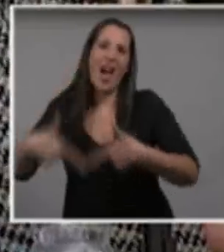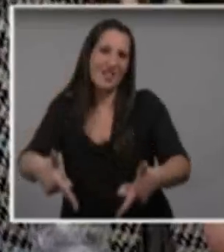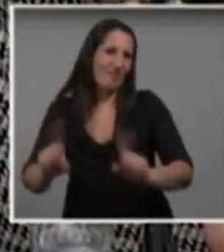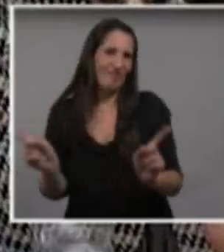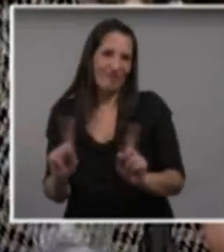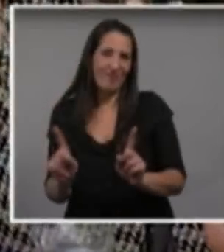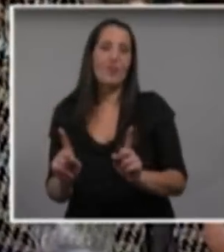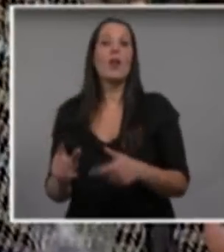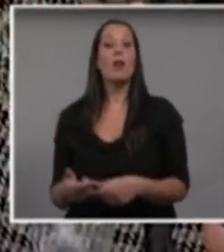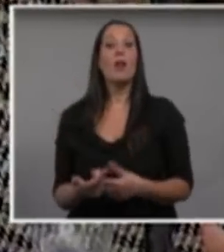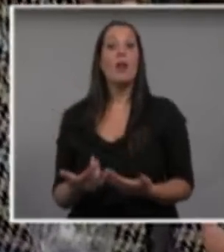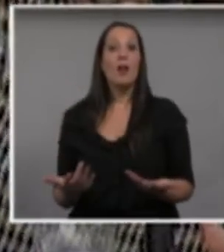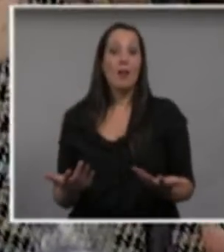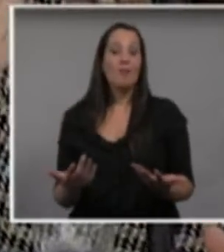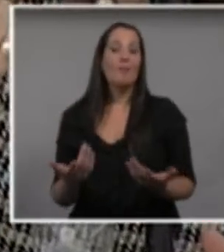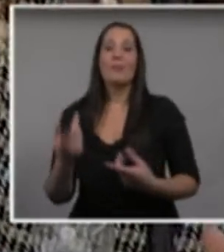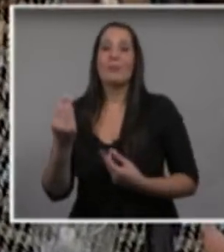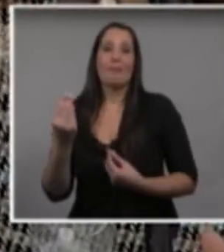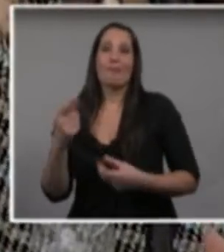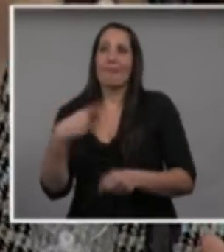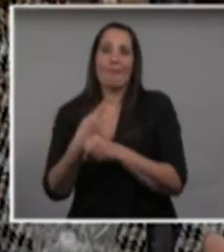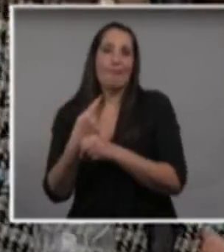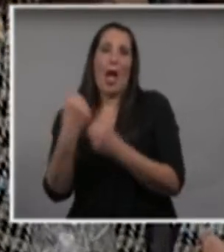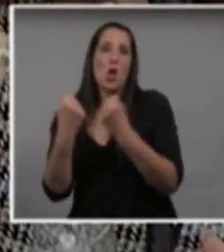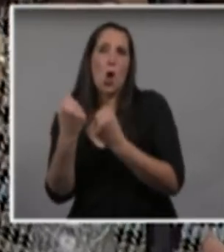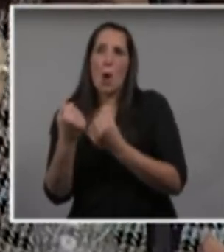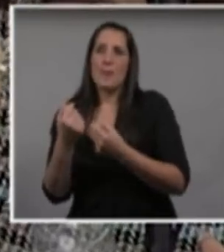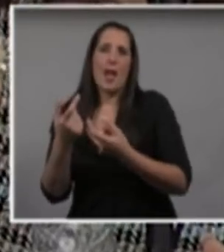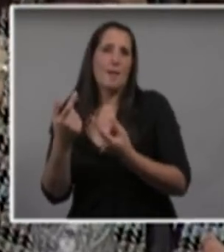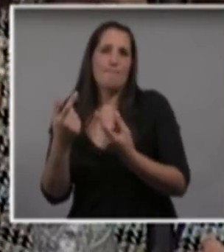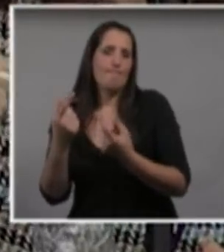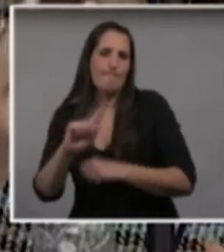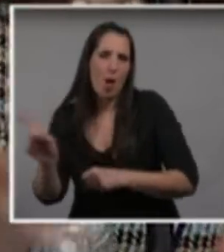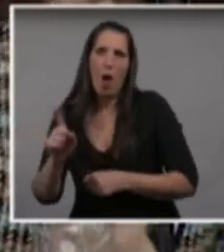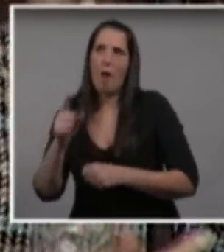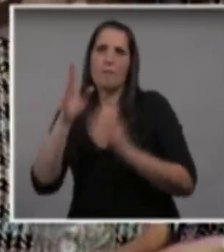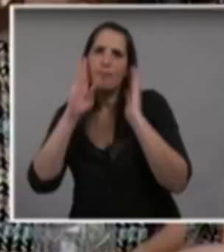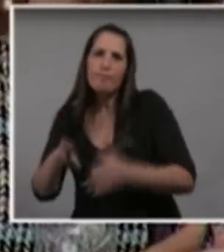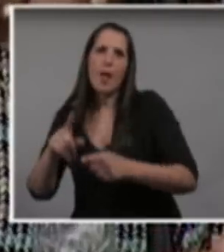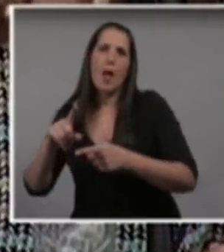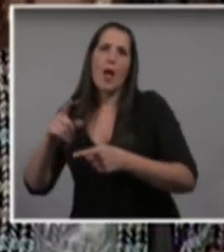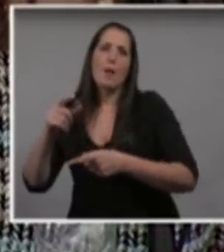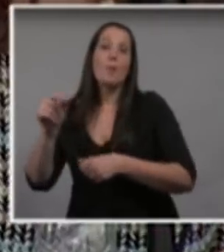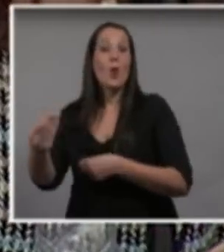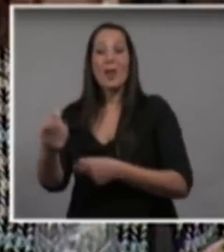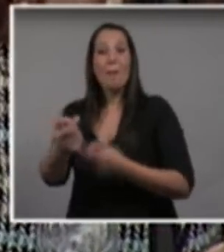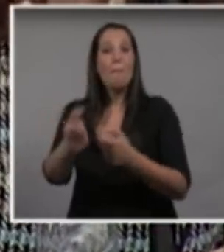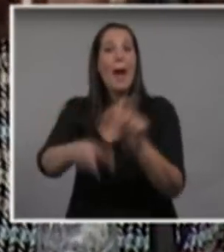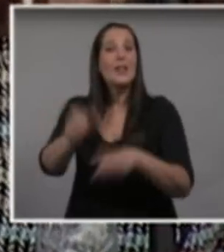la rentabilidad ni económica ni política, porque eran pocos los que votaban ahí.